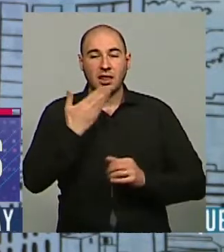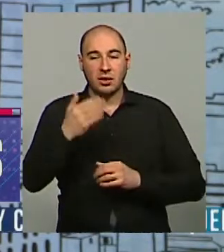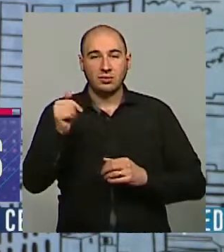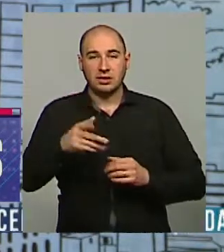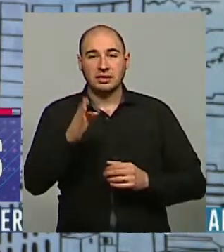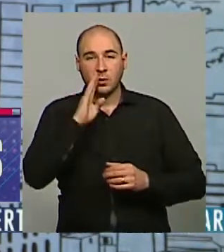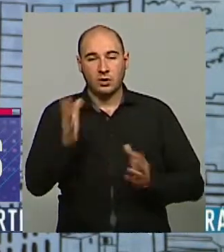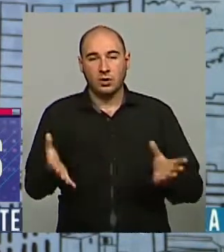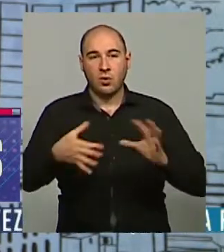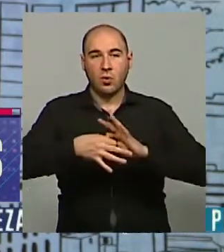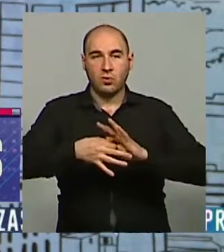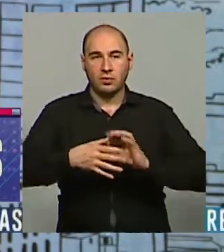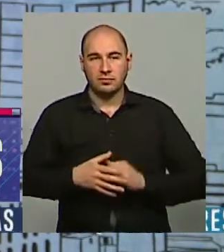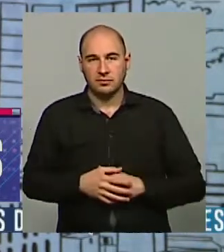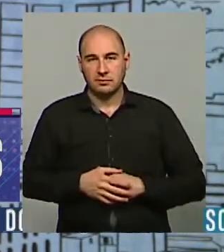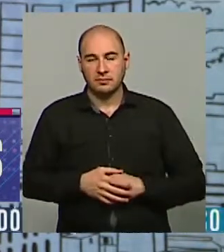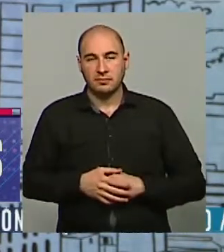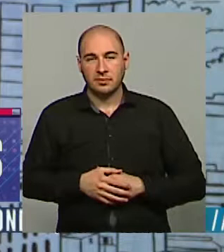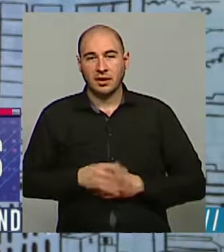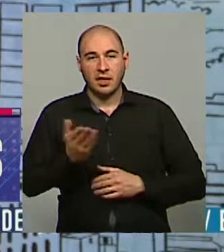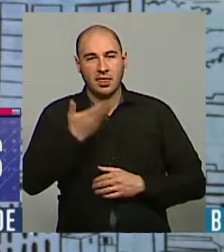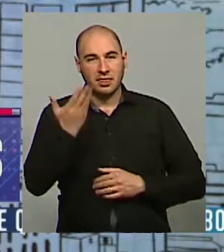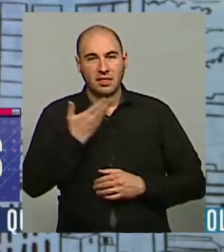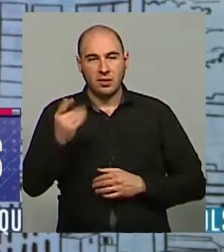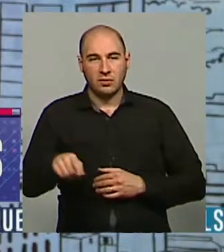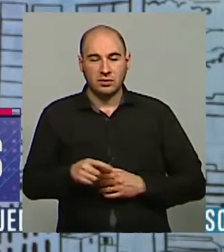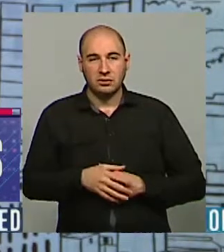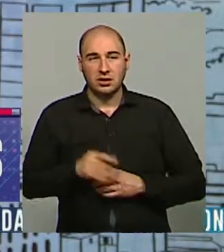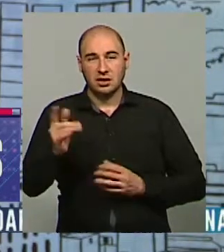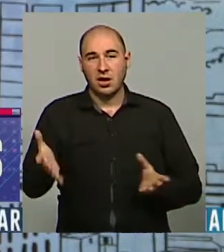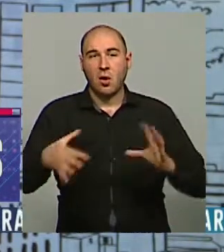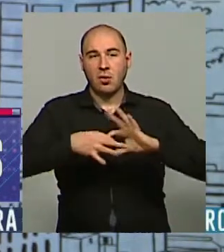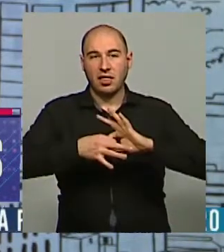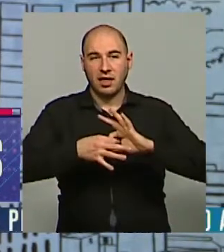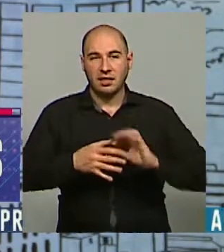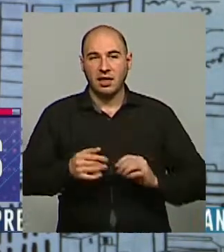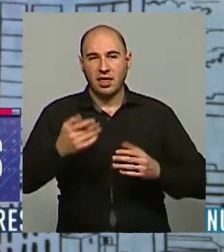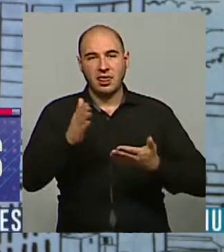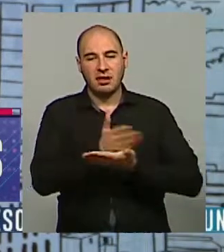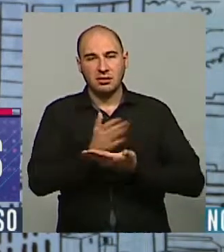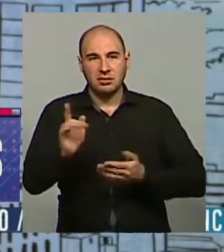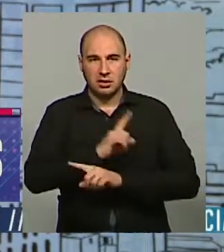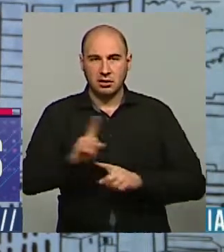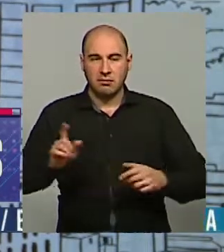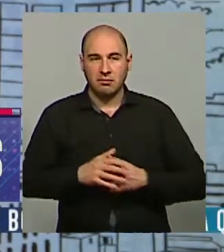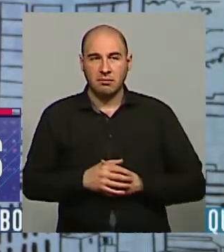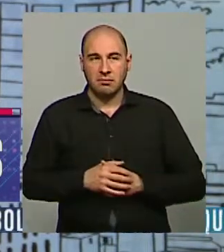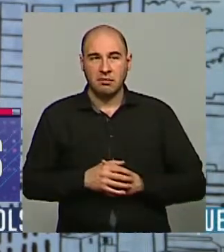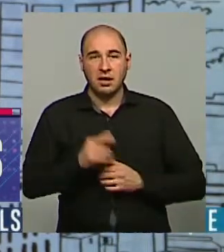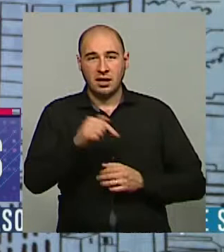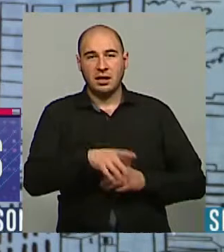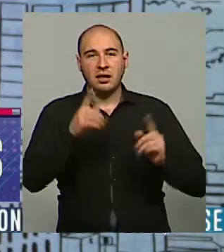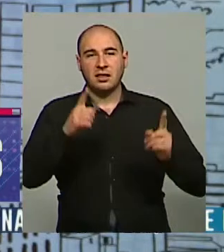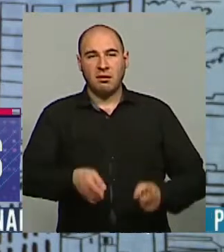los estadounidenses, o sea, que es un discurso de unidad y no de división. Obviamente que esto